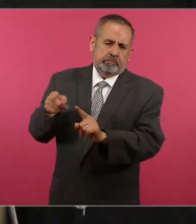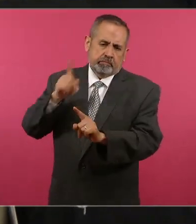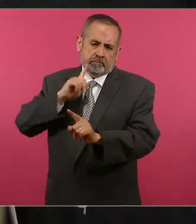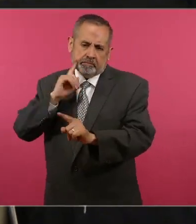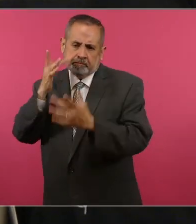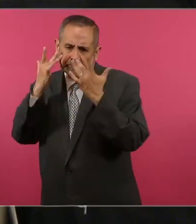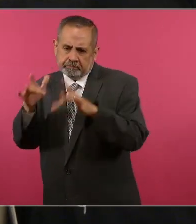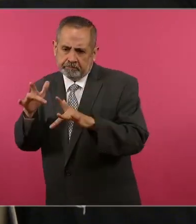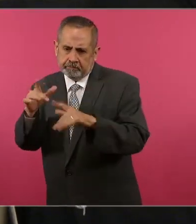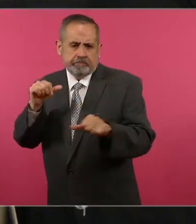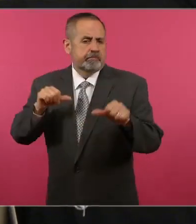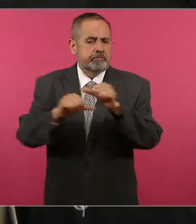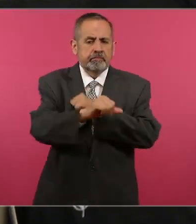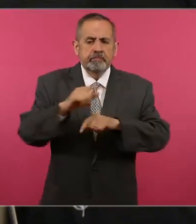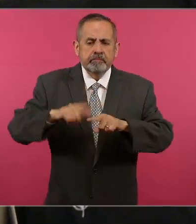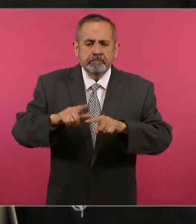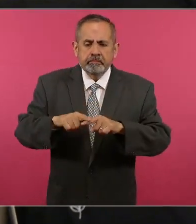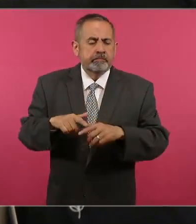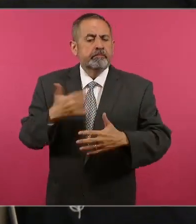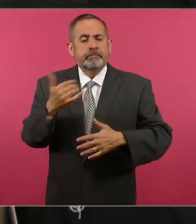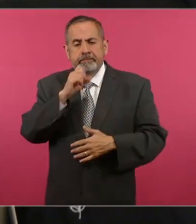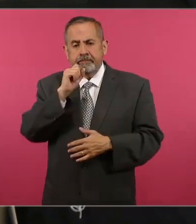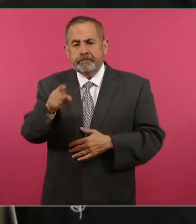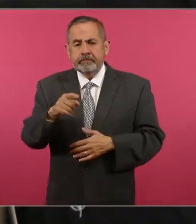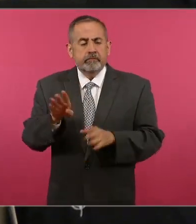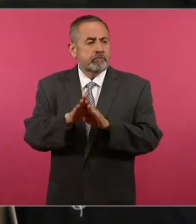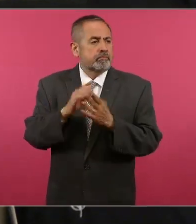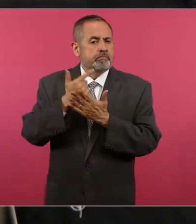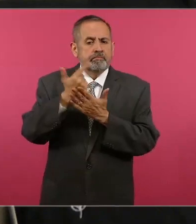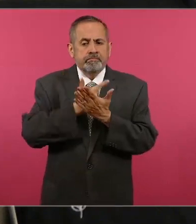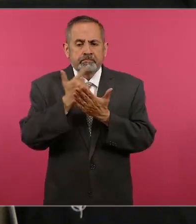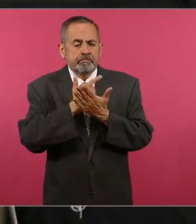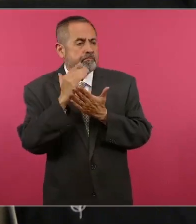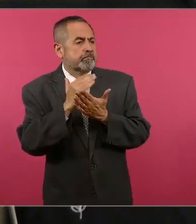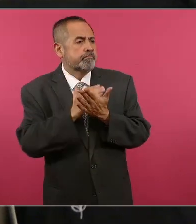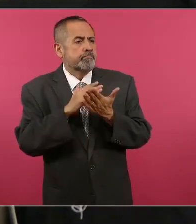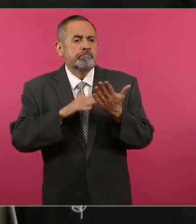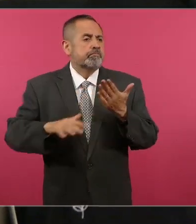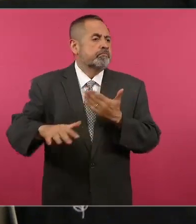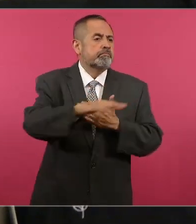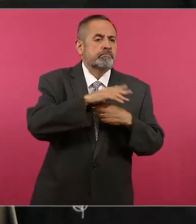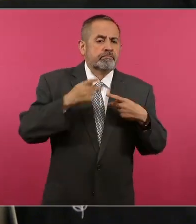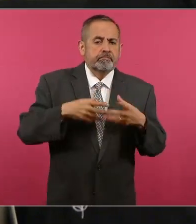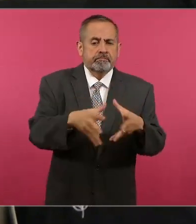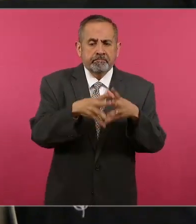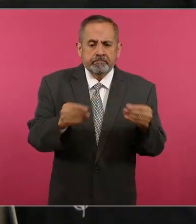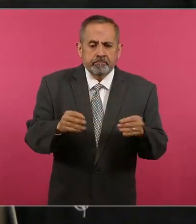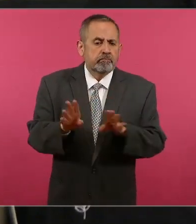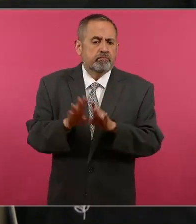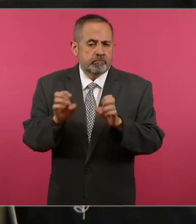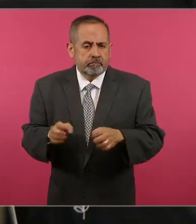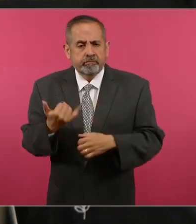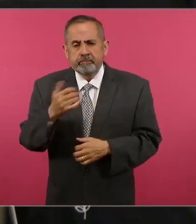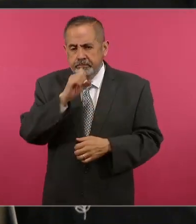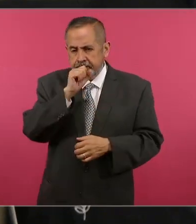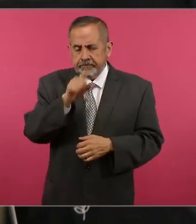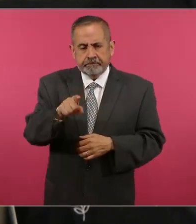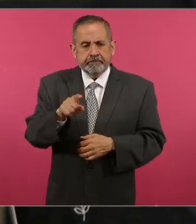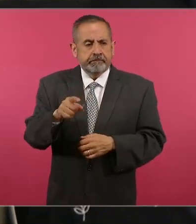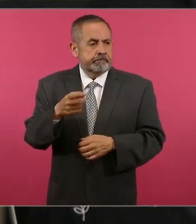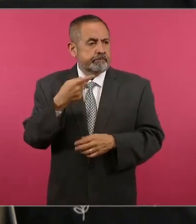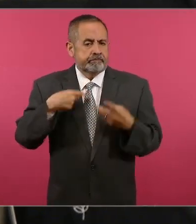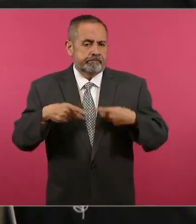también preguntarle cómo va la actualización del censo de personas desaparecidas en el país. Y justamente, pues hablando de